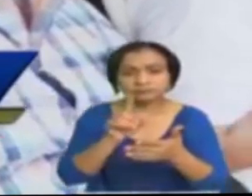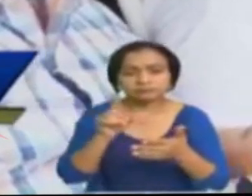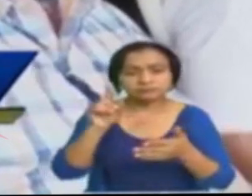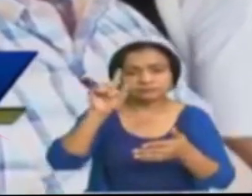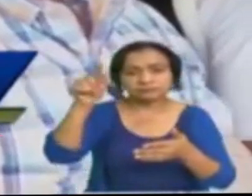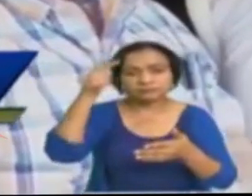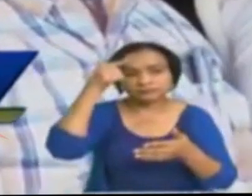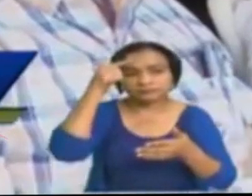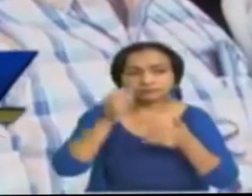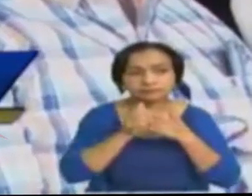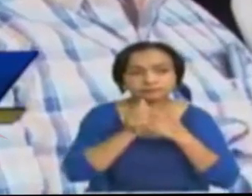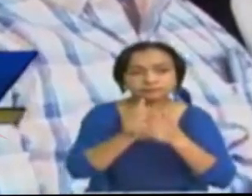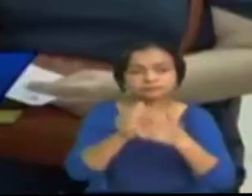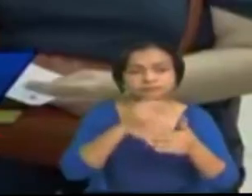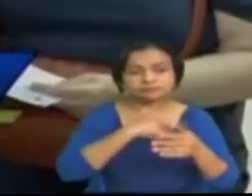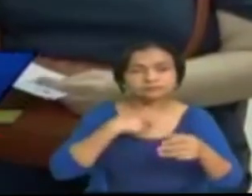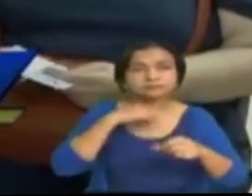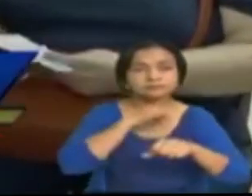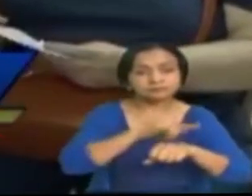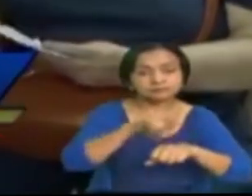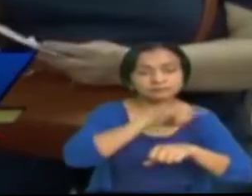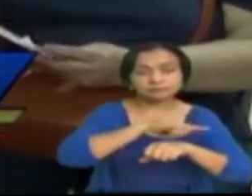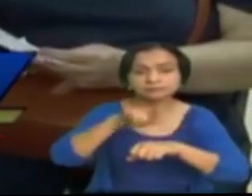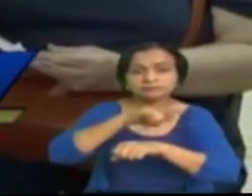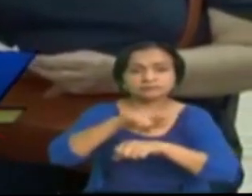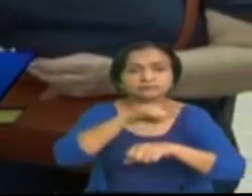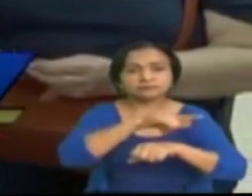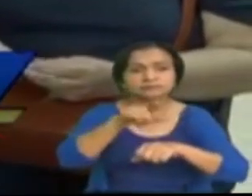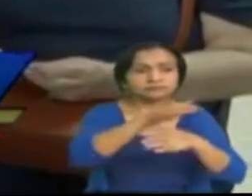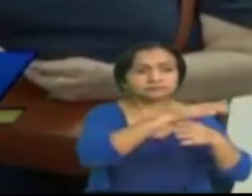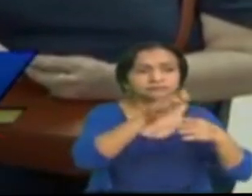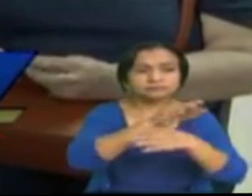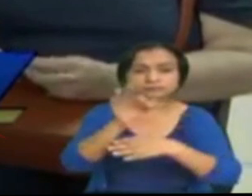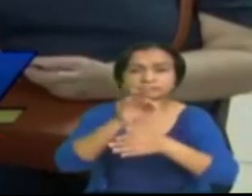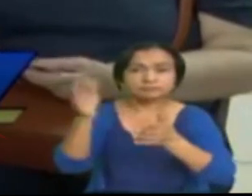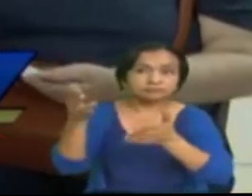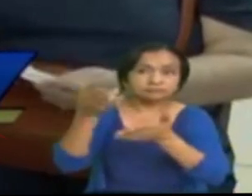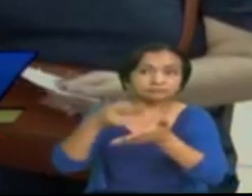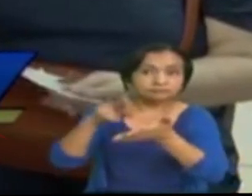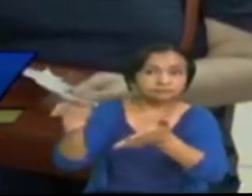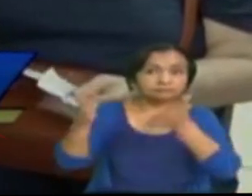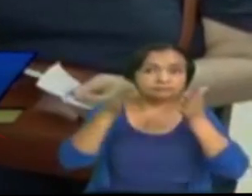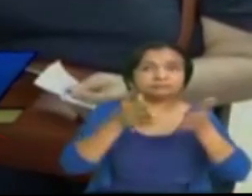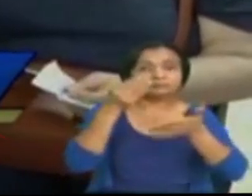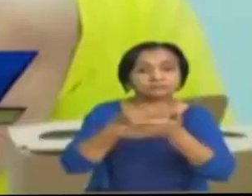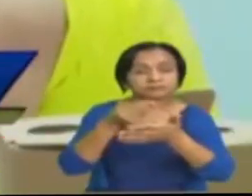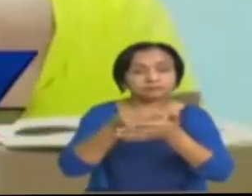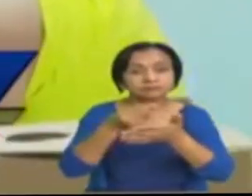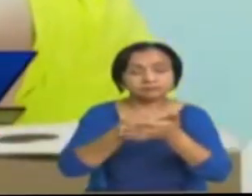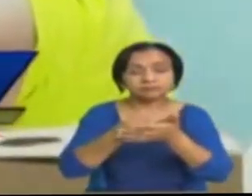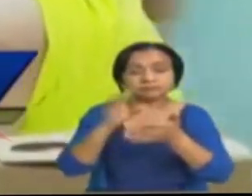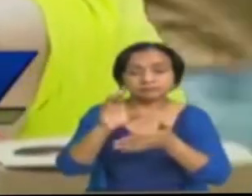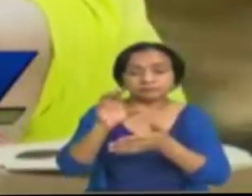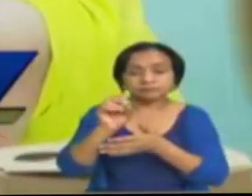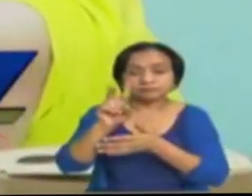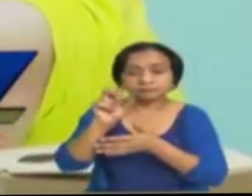siempre el ministerio de salud recomienda el uso de las mascarillas insistimos en el uso de las mascarillas en